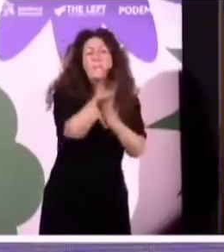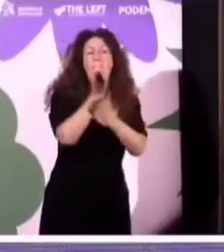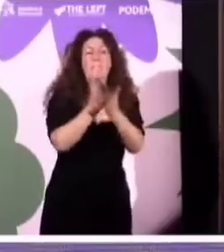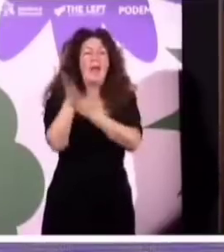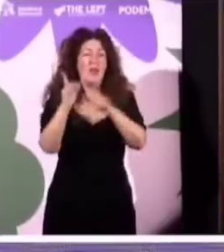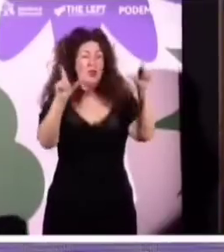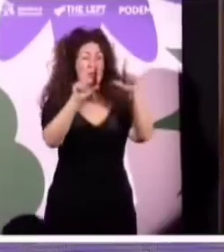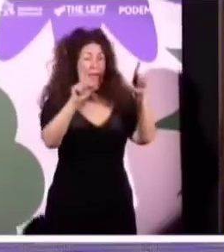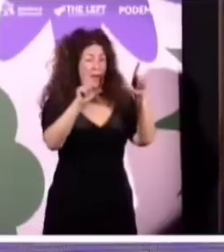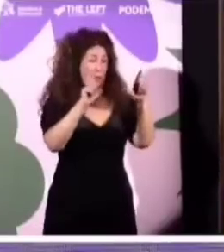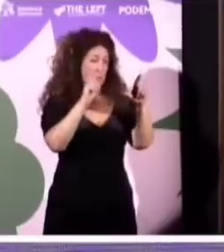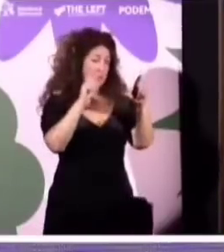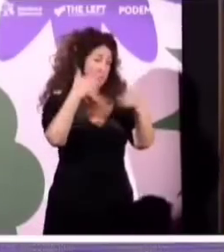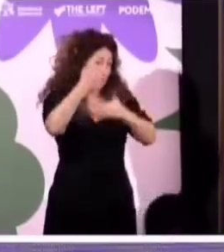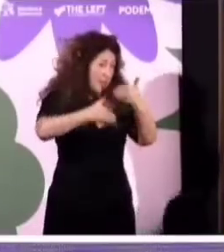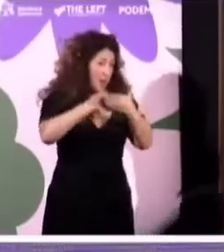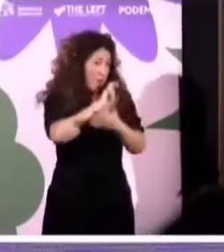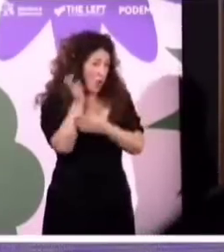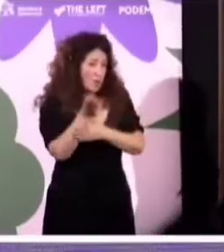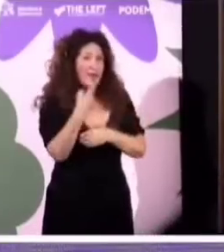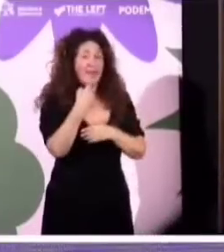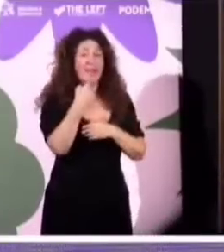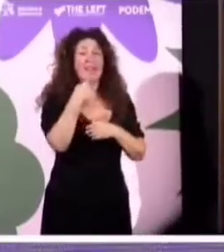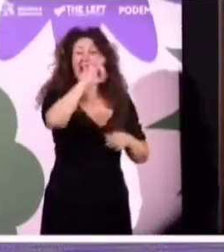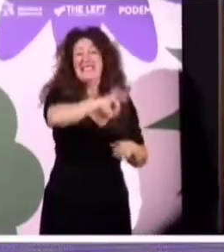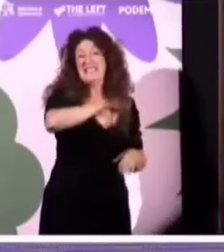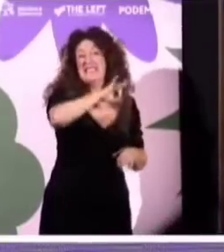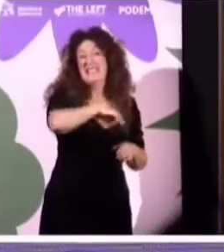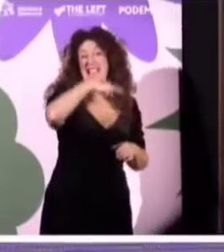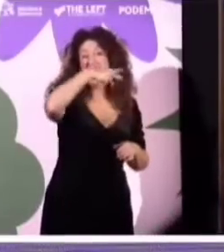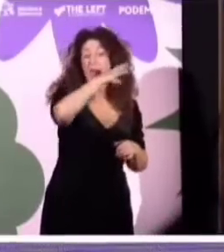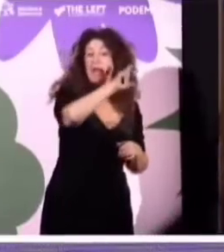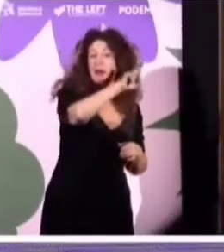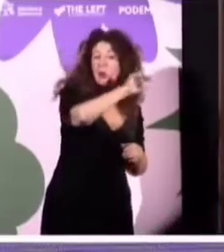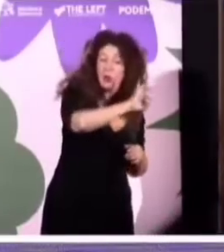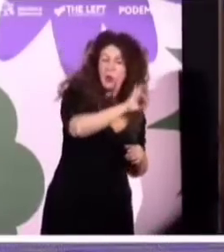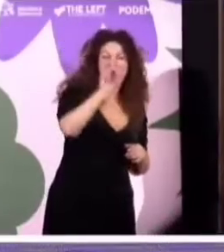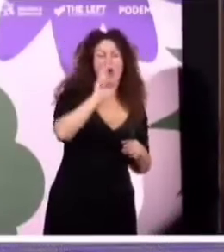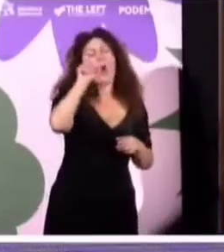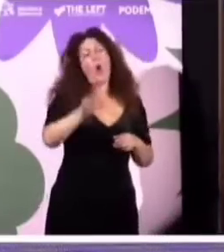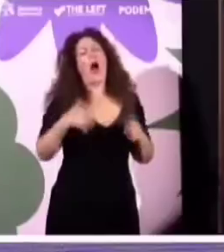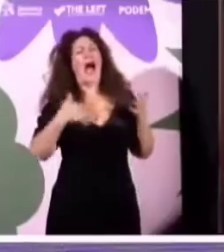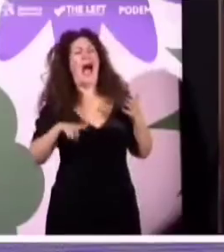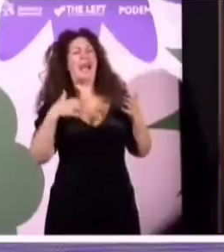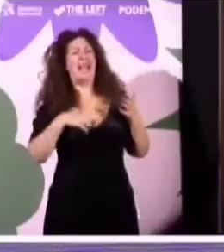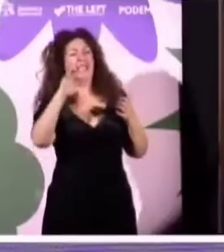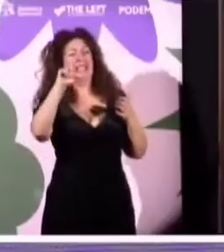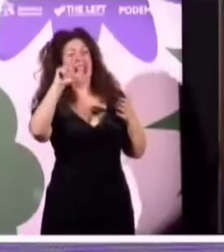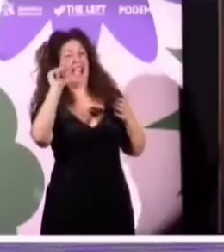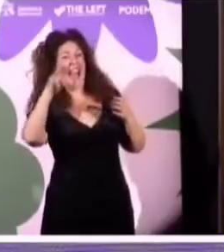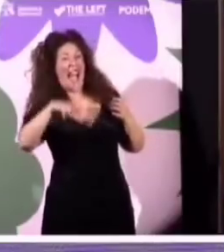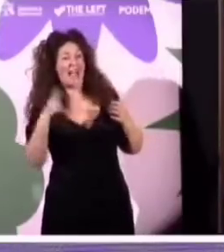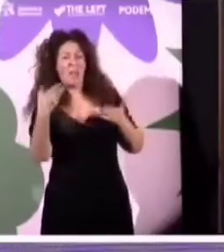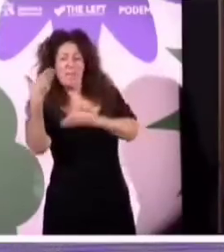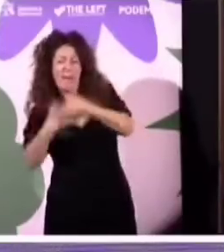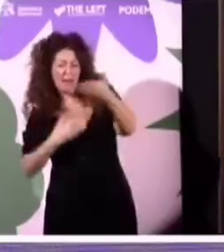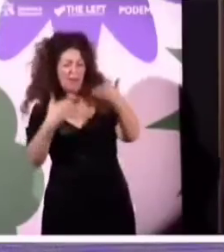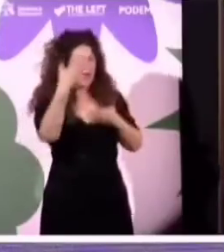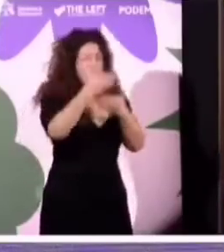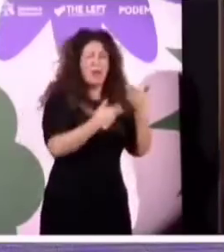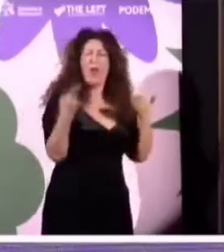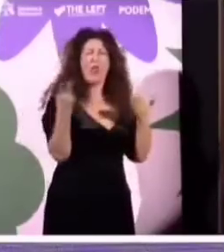comunicación. Hablar del Mercurio en Chile y del Clarín en Argentina no es hablar de dos periódicos, es hablar de los actores